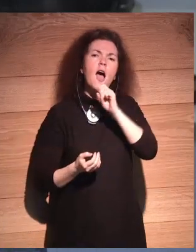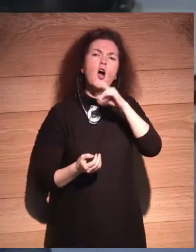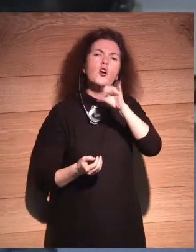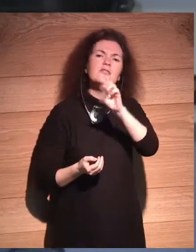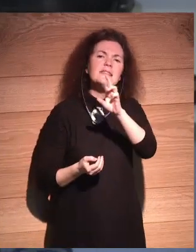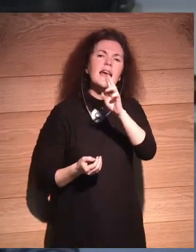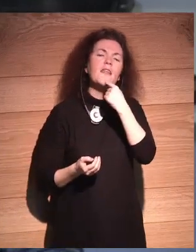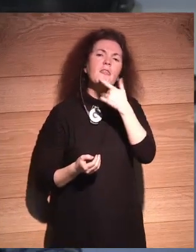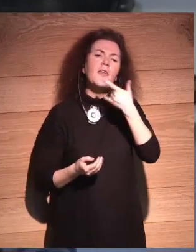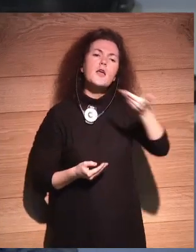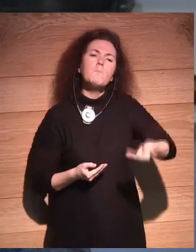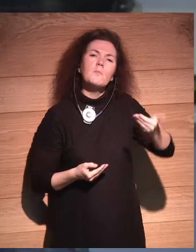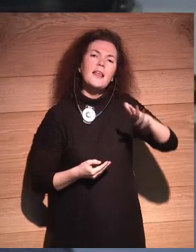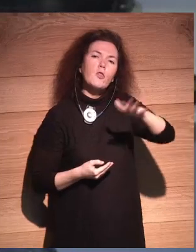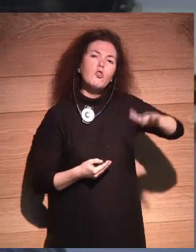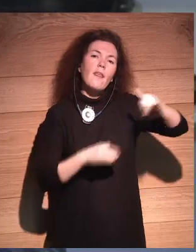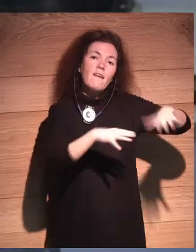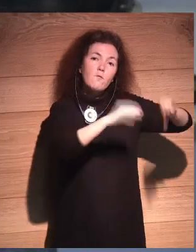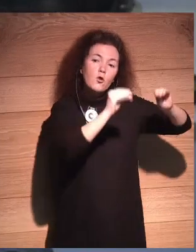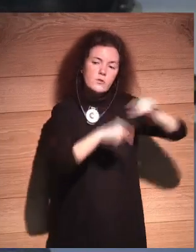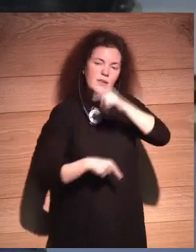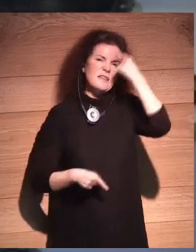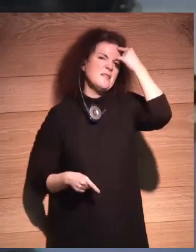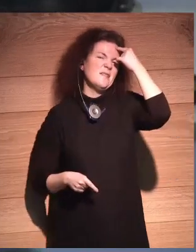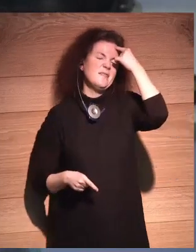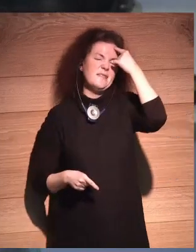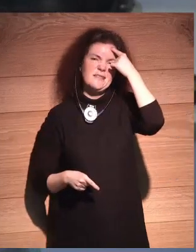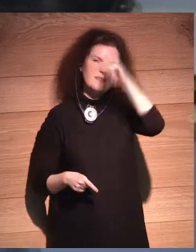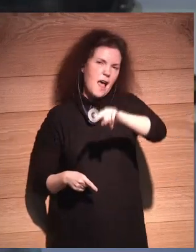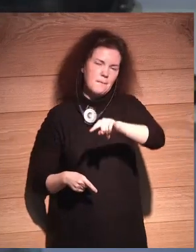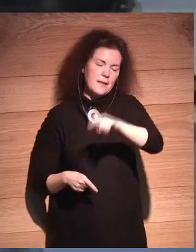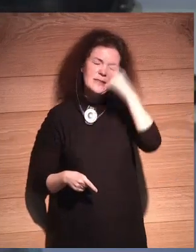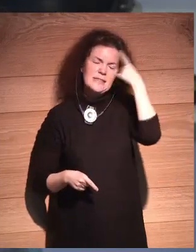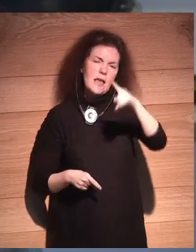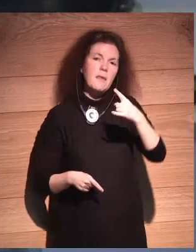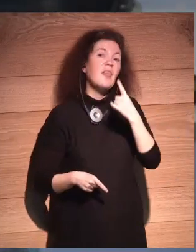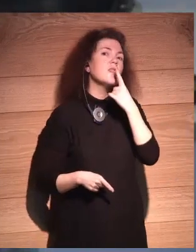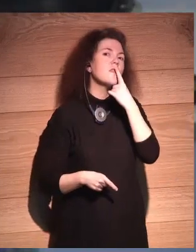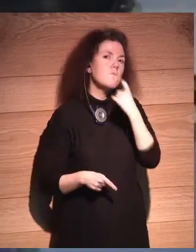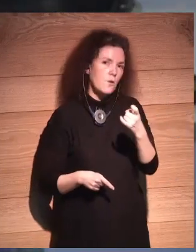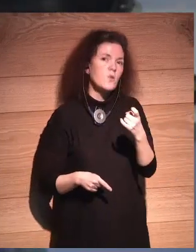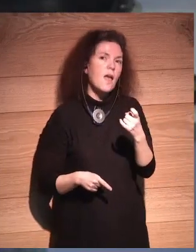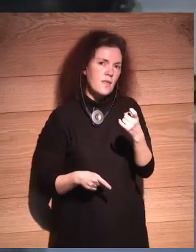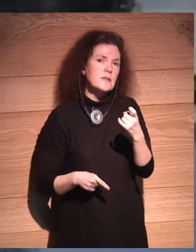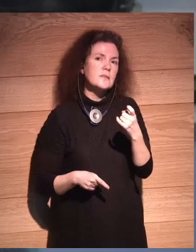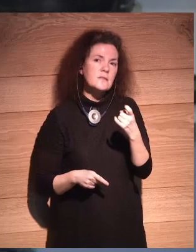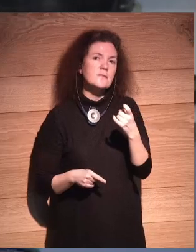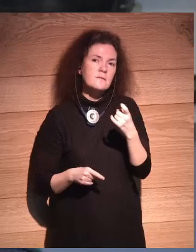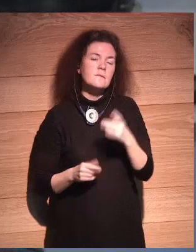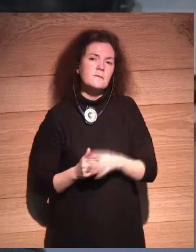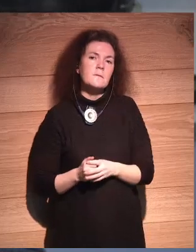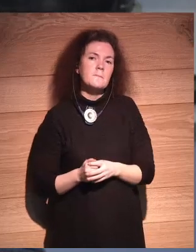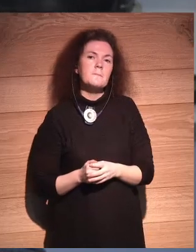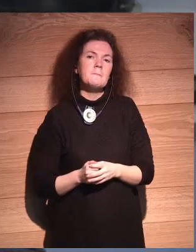la importancia de que sea en Burgos. Solo él sabe también las dificultades que ha tenido